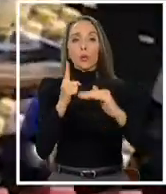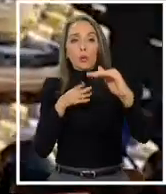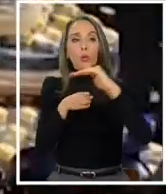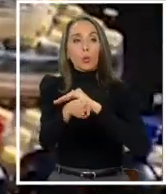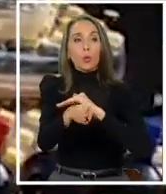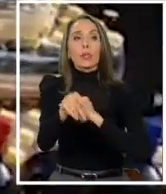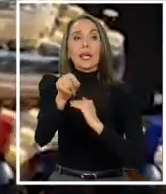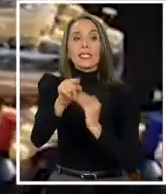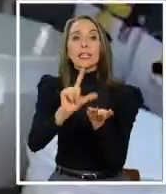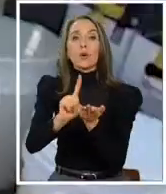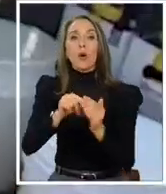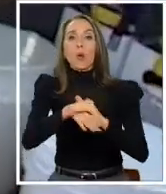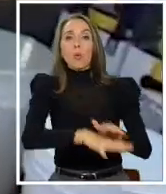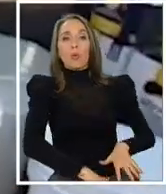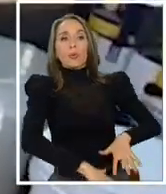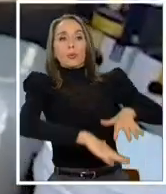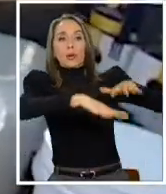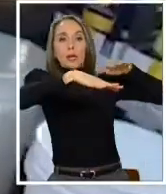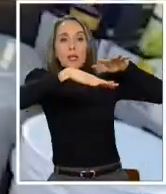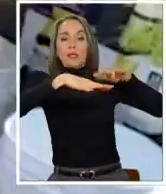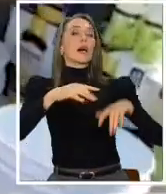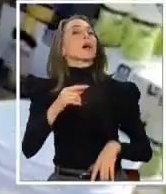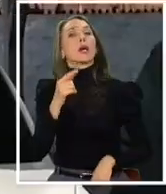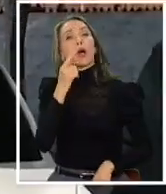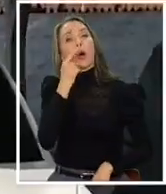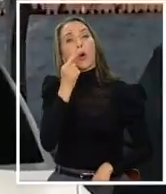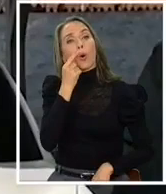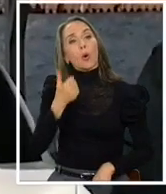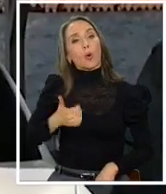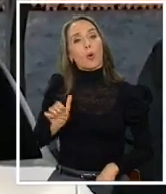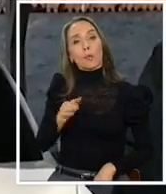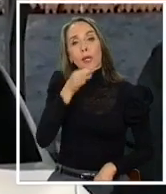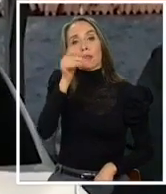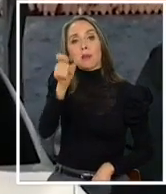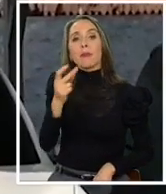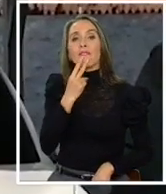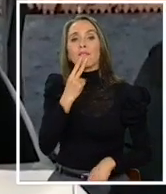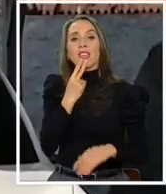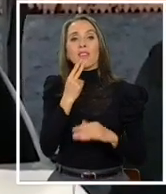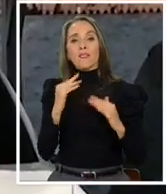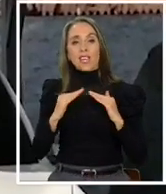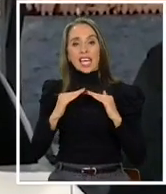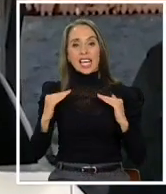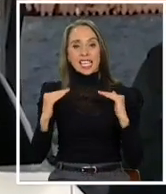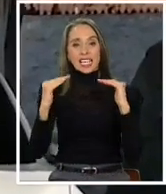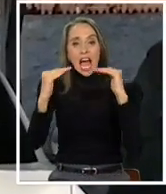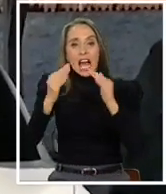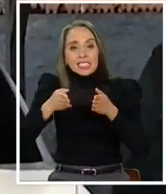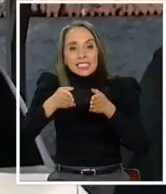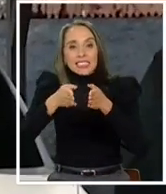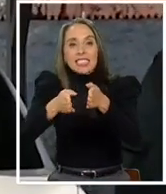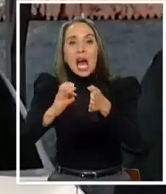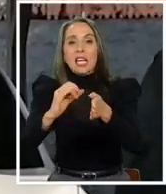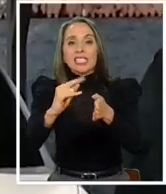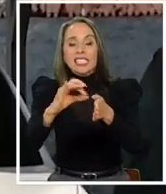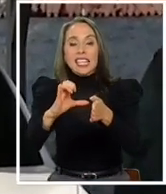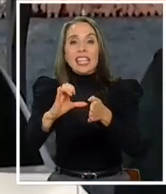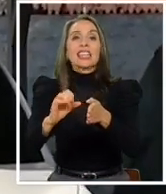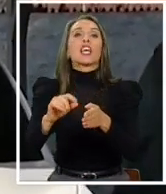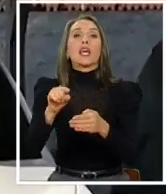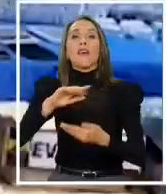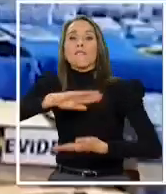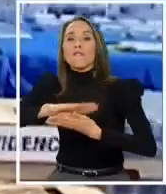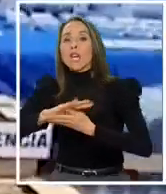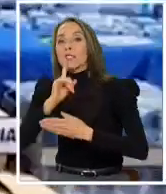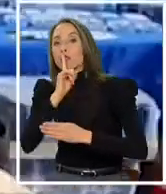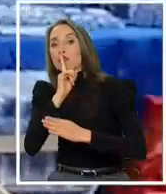ocupaban como un lugar de acopio. Eran personas que vivían en un sitio y participaban de fiestas clandestinas en estado de emergencia